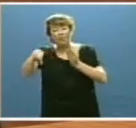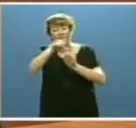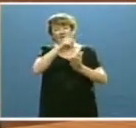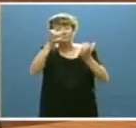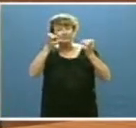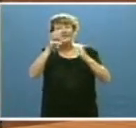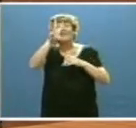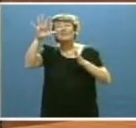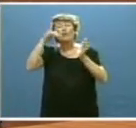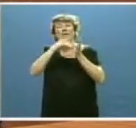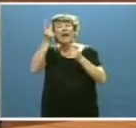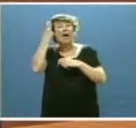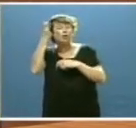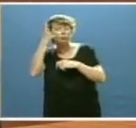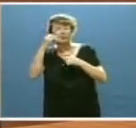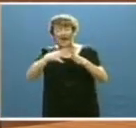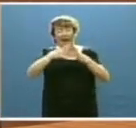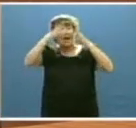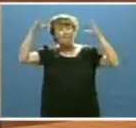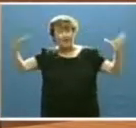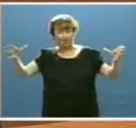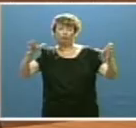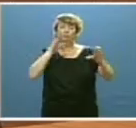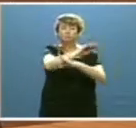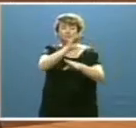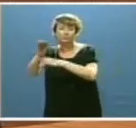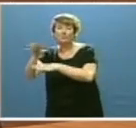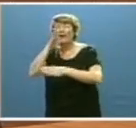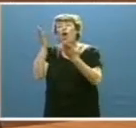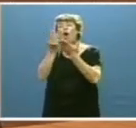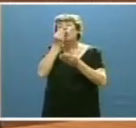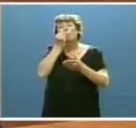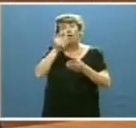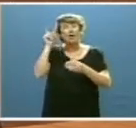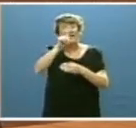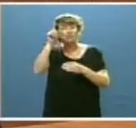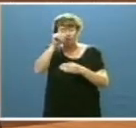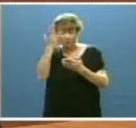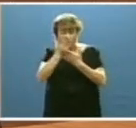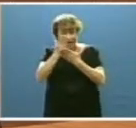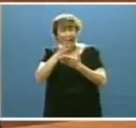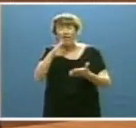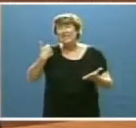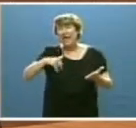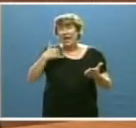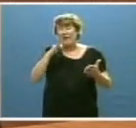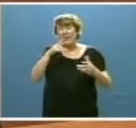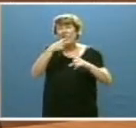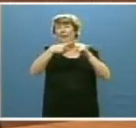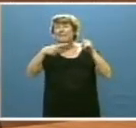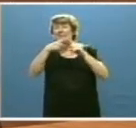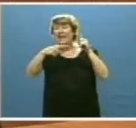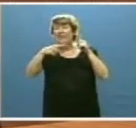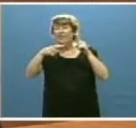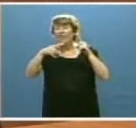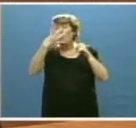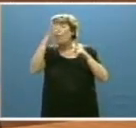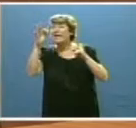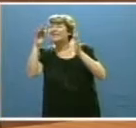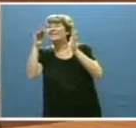y ampliaremos los beneficiarios de las ayudas de comedor escolar que hoy ya alcanzan a más de la mitad de los 40 mil